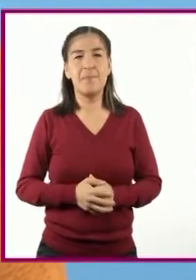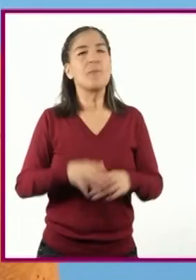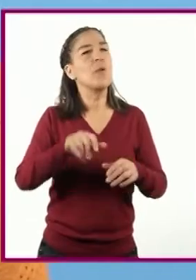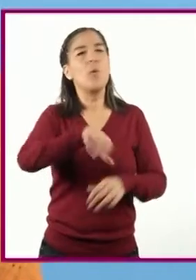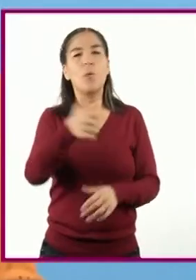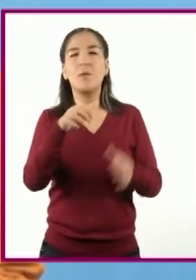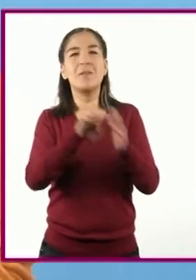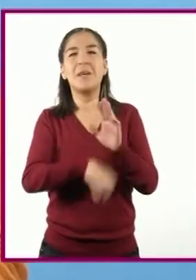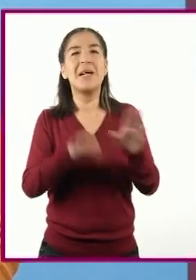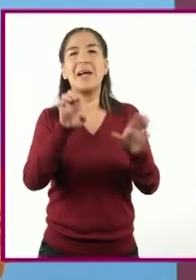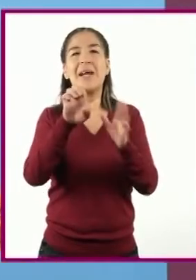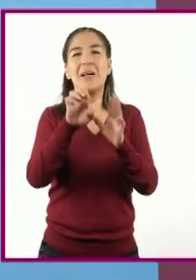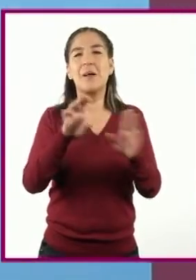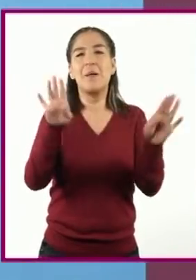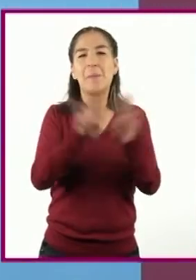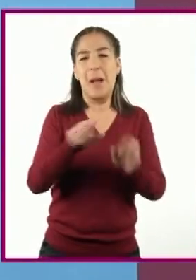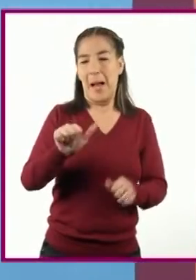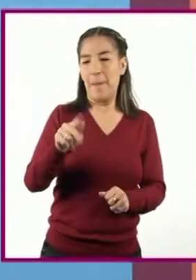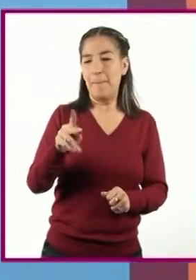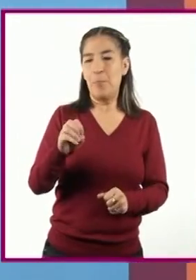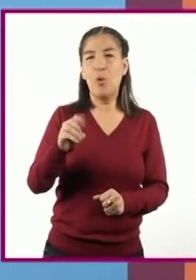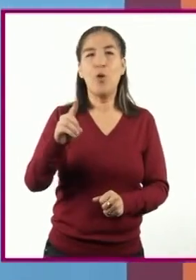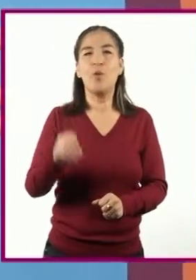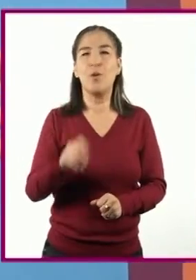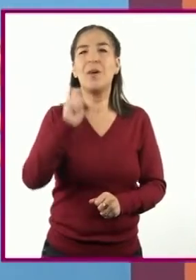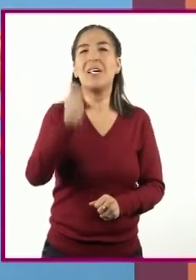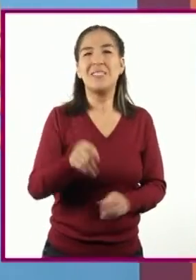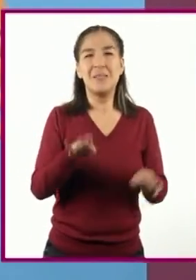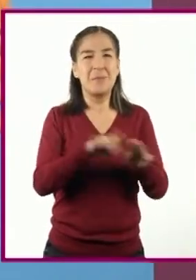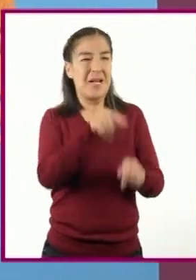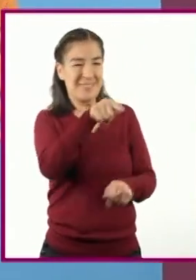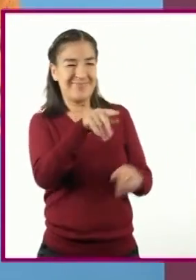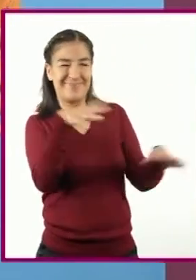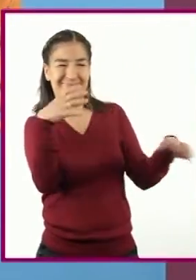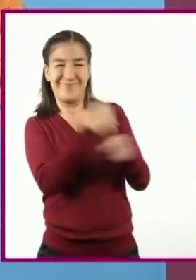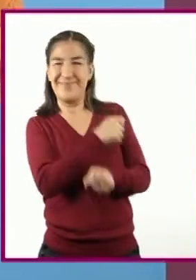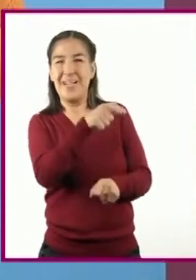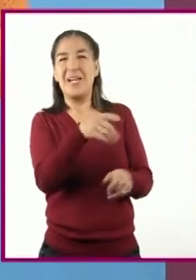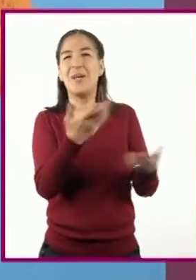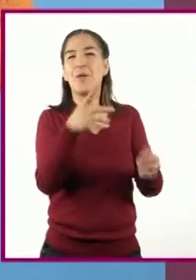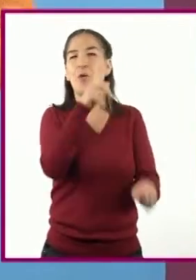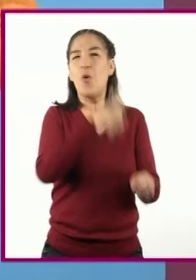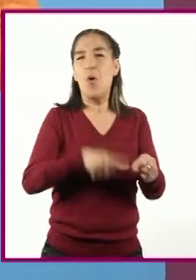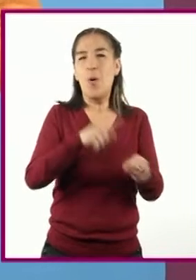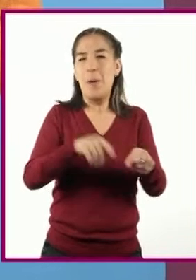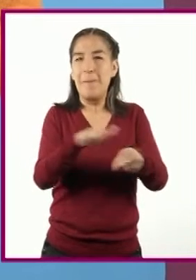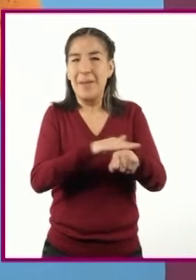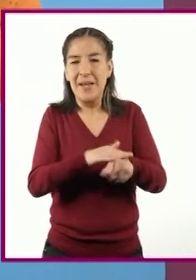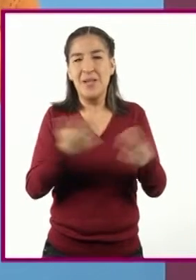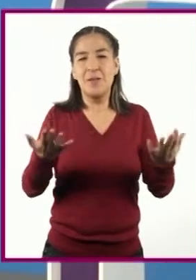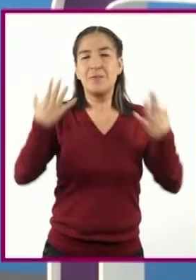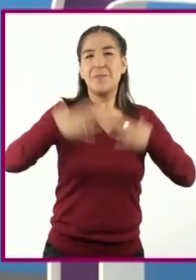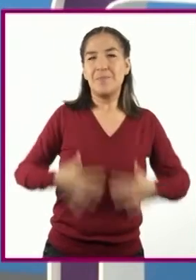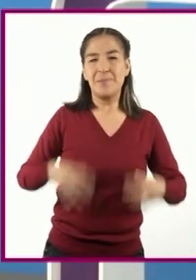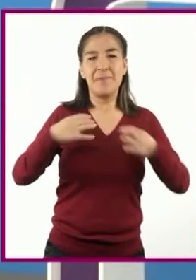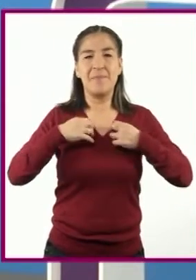poner apodos por el color de piel o por la forma de vestir. ¿O me equivoco, Nadia?